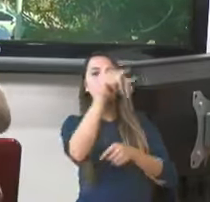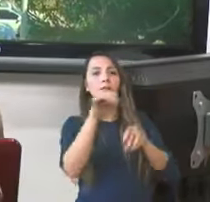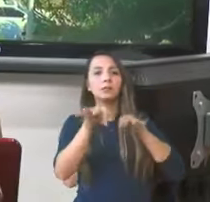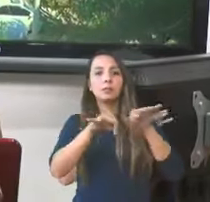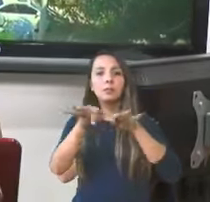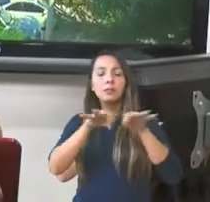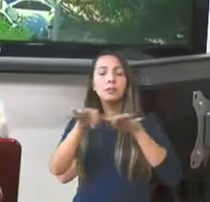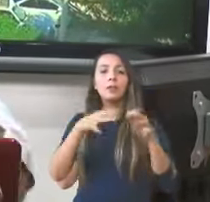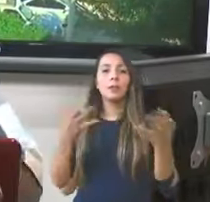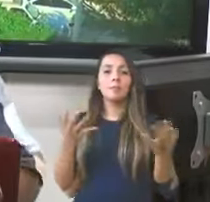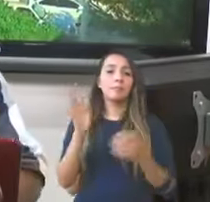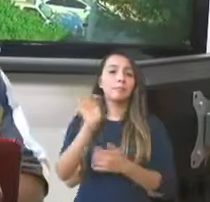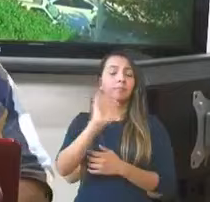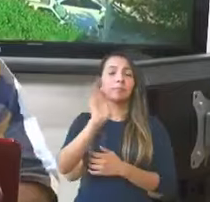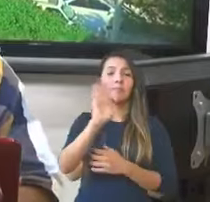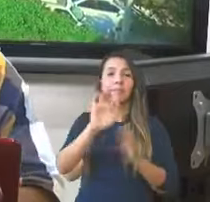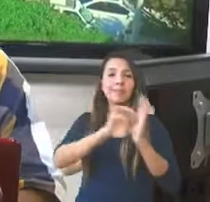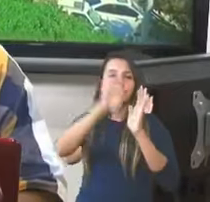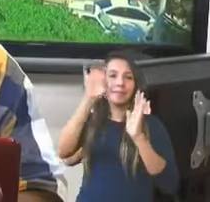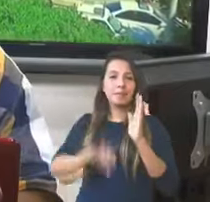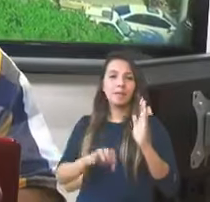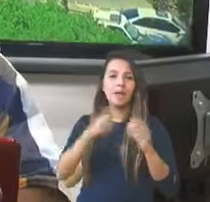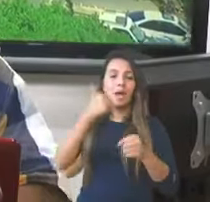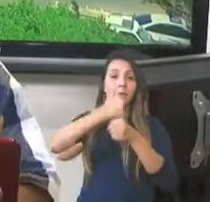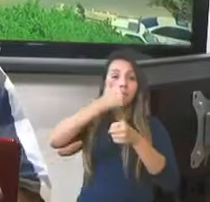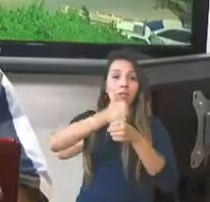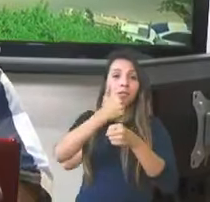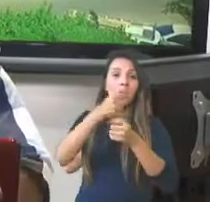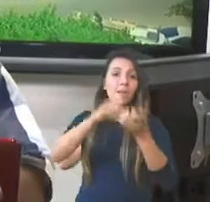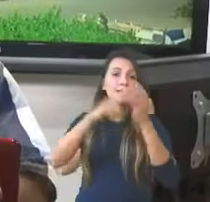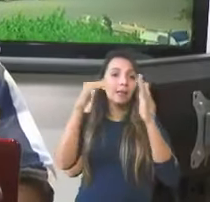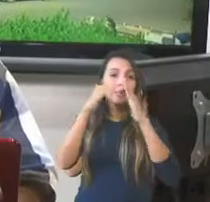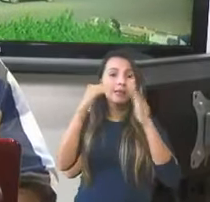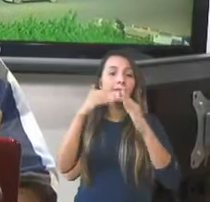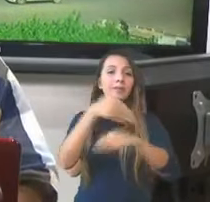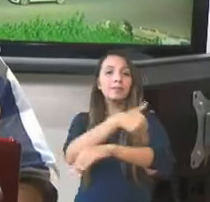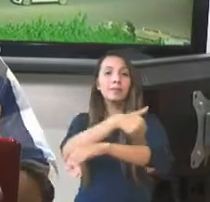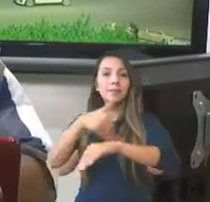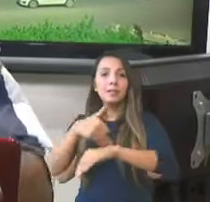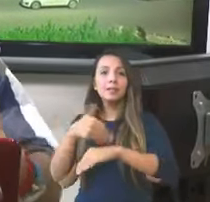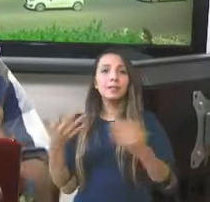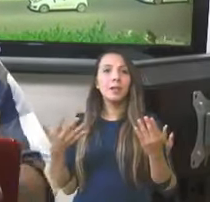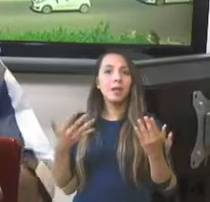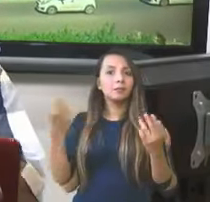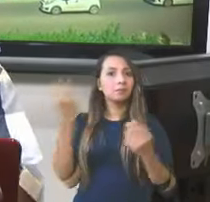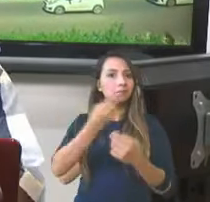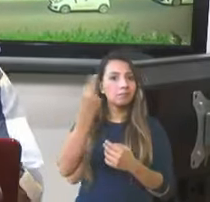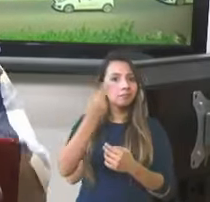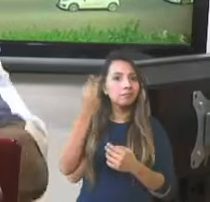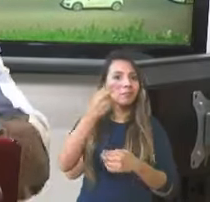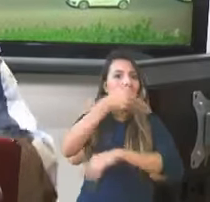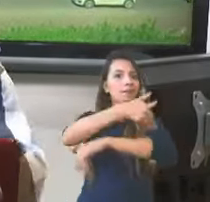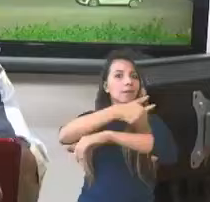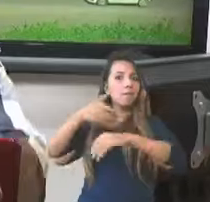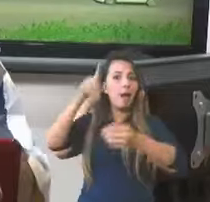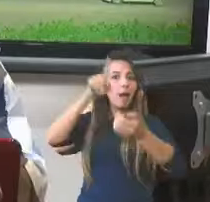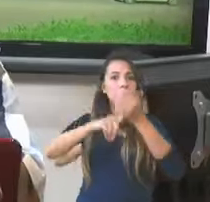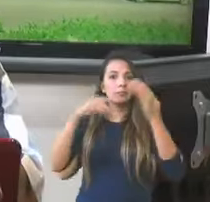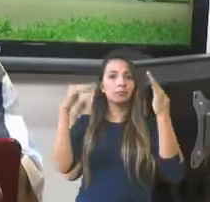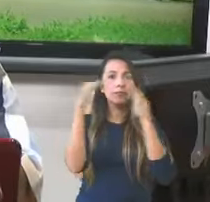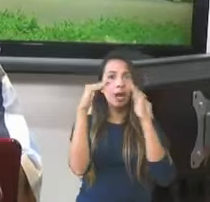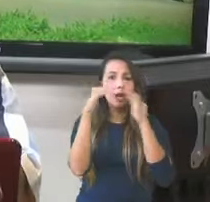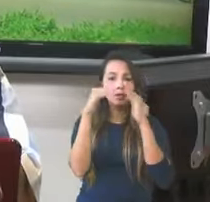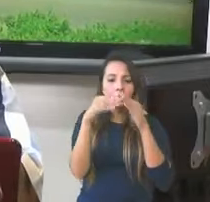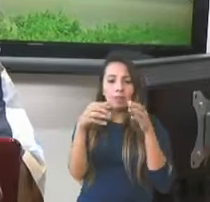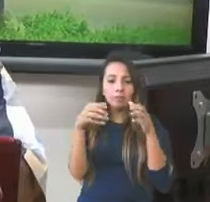trabajando, si, por ejemplo, en la casa están nuestros abuelos, están nuestros familiares, hacer una dinámica nosotros como